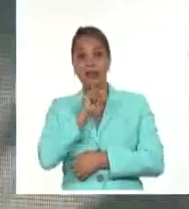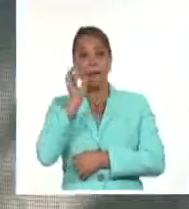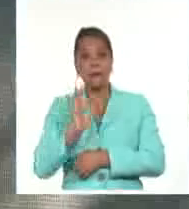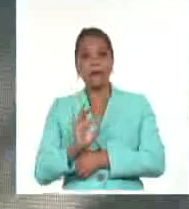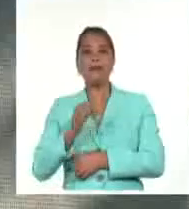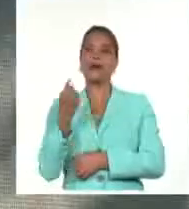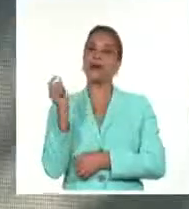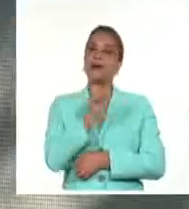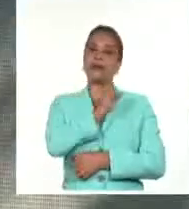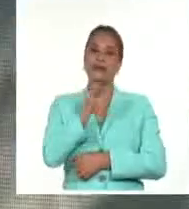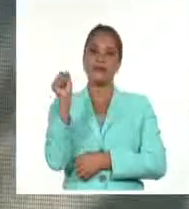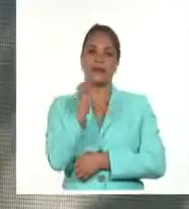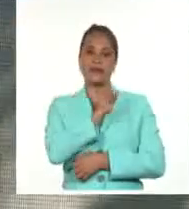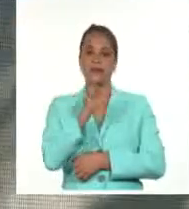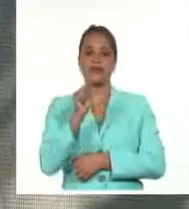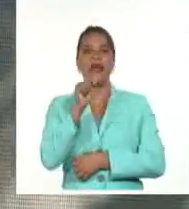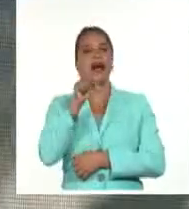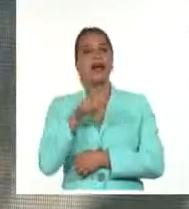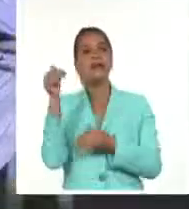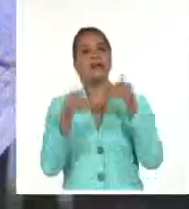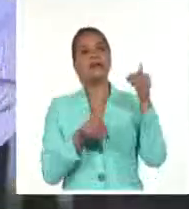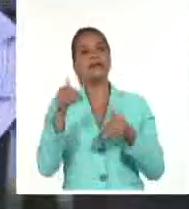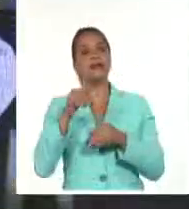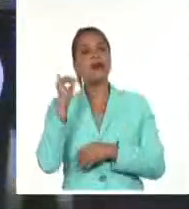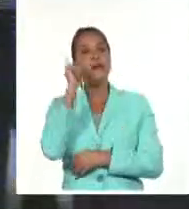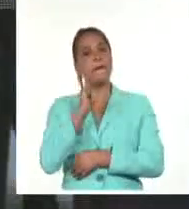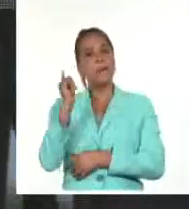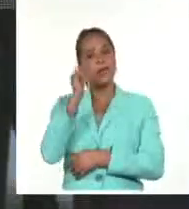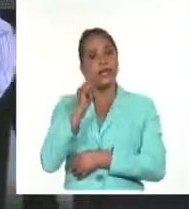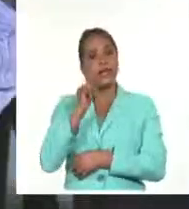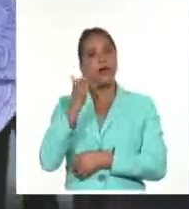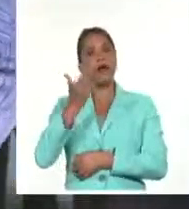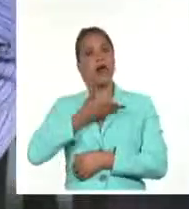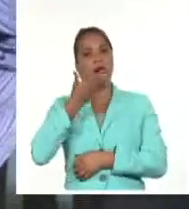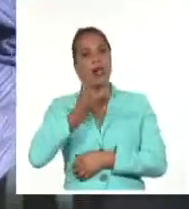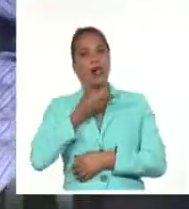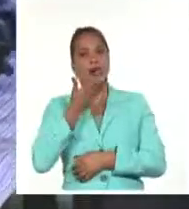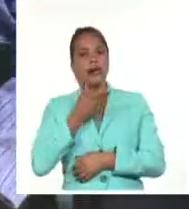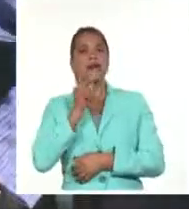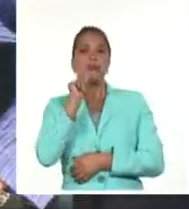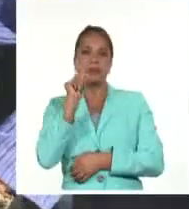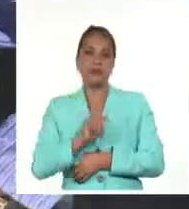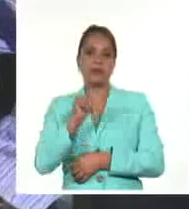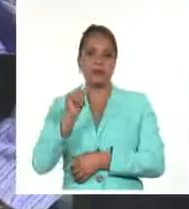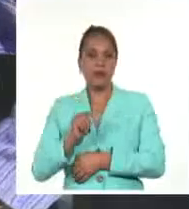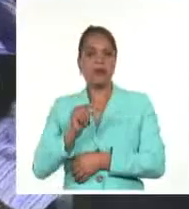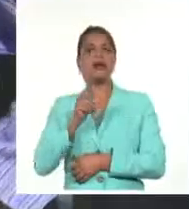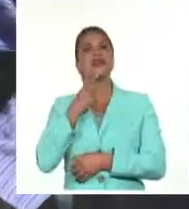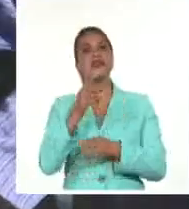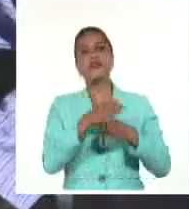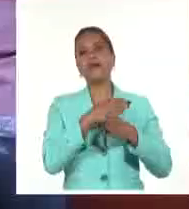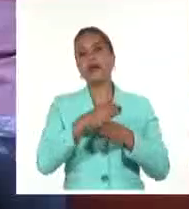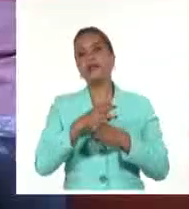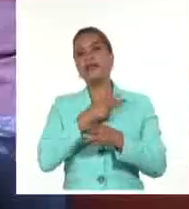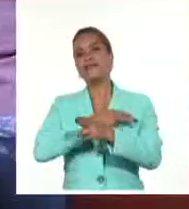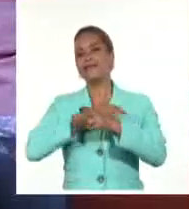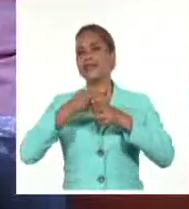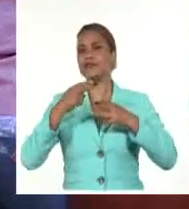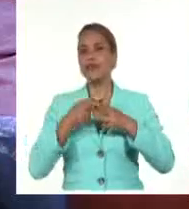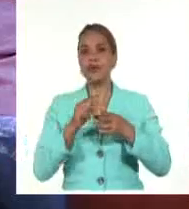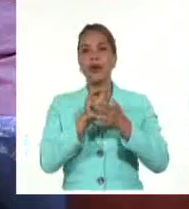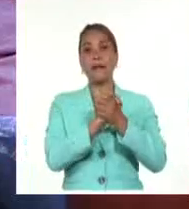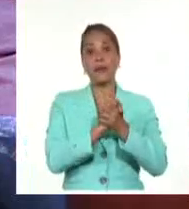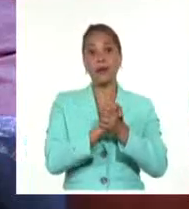en el festejo se presentaron también vídeos comentados por el productor enrique carballa y hubo varias anécdotas de amigos y compañeros